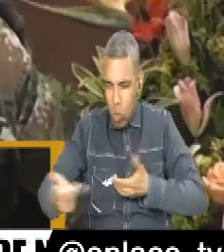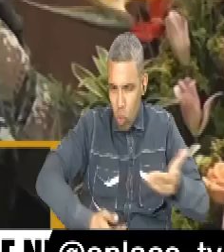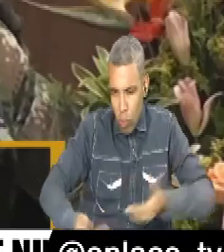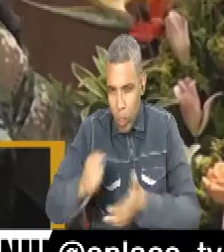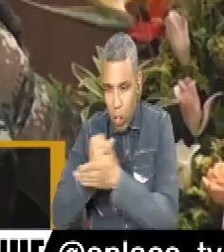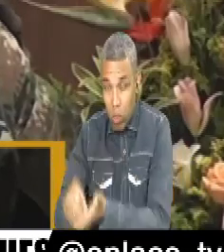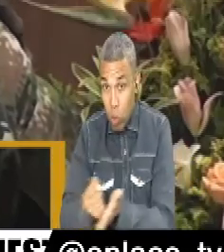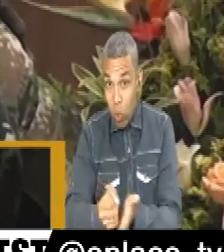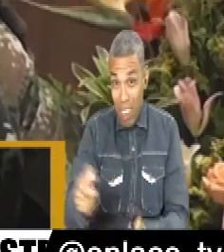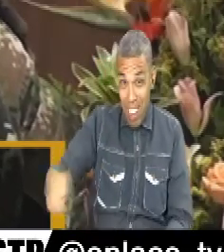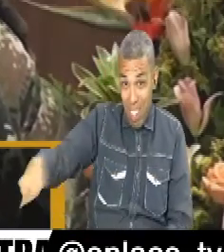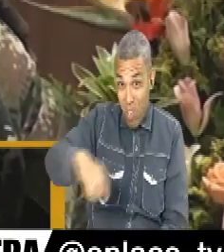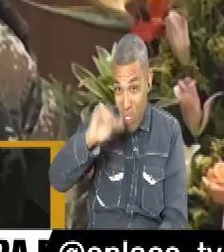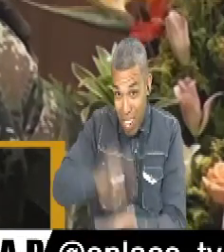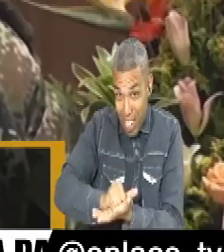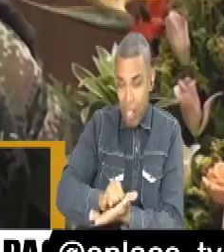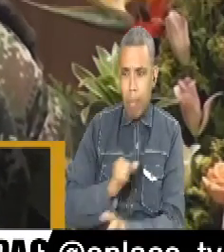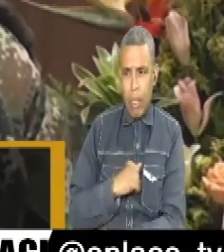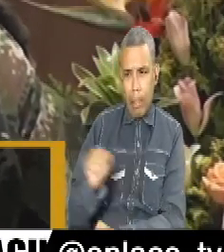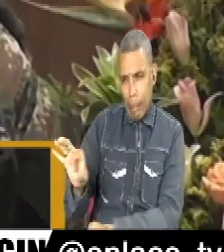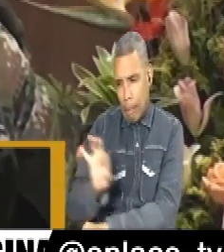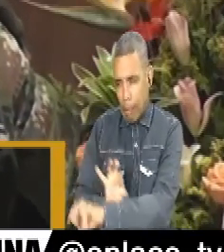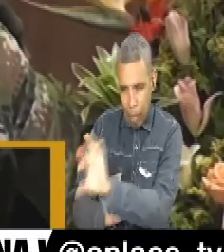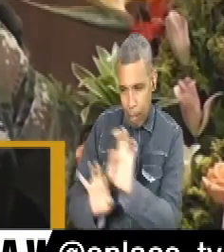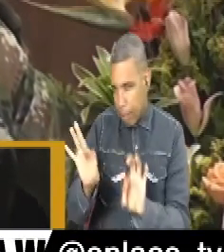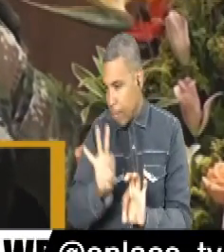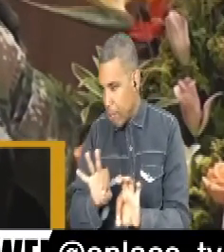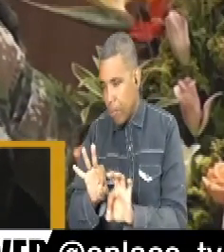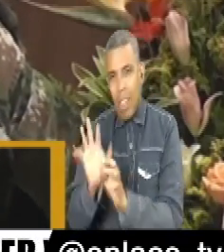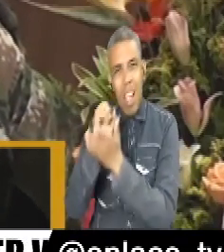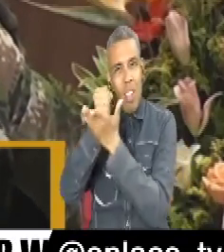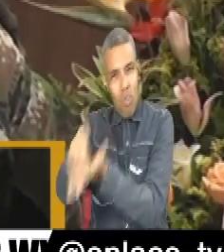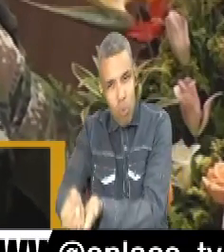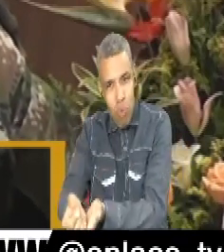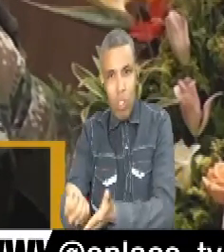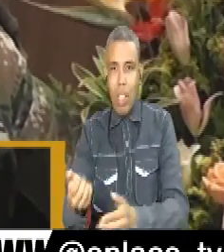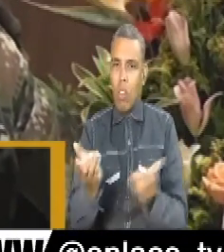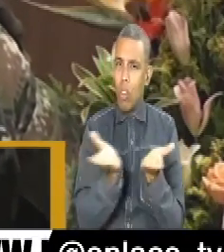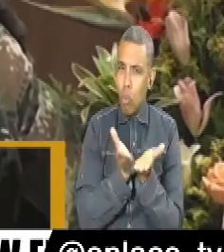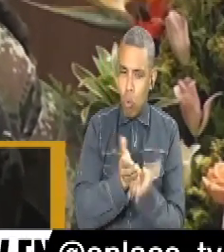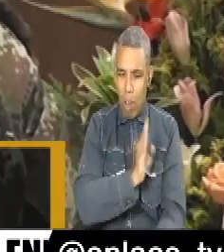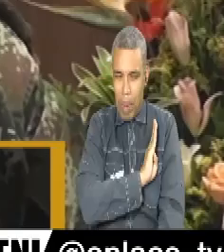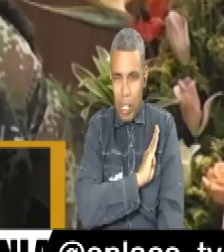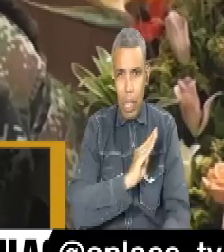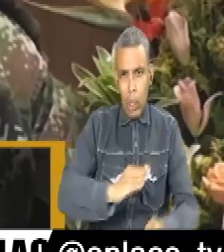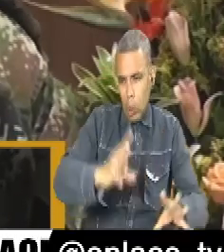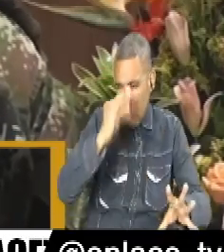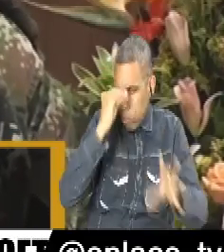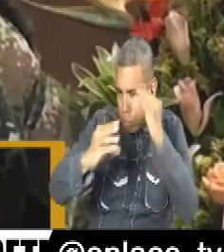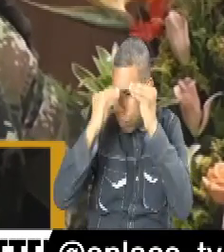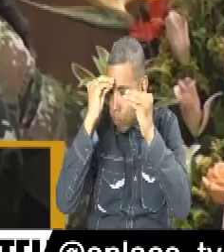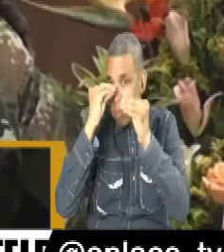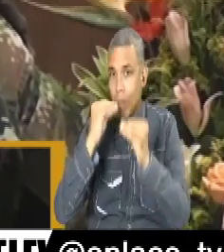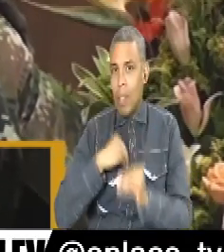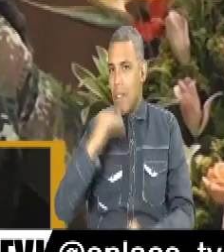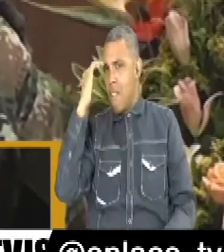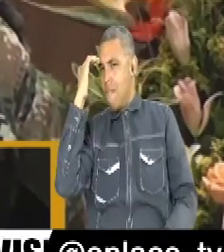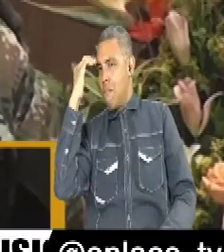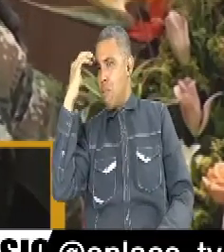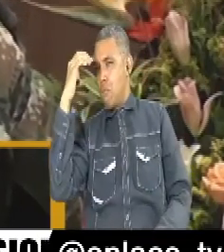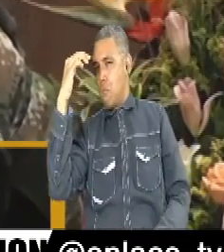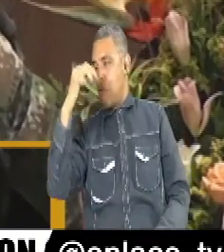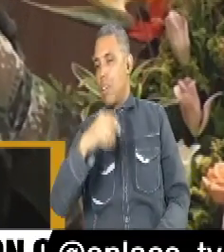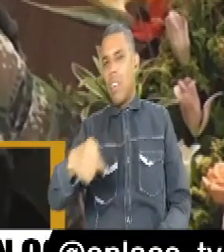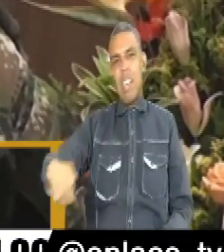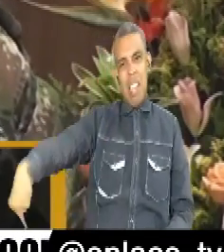les empieza a proyectar, a terminar sus estudios académicos con la finalidad de proyectarlos a la vida civil,